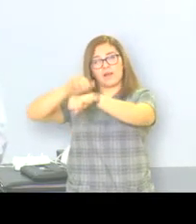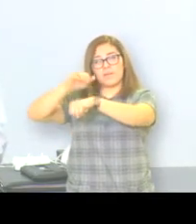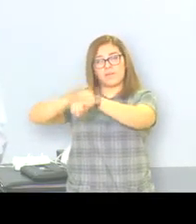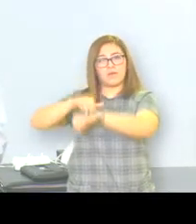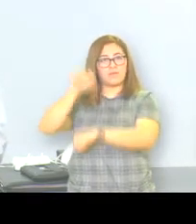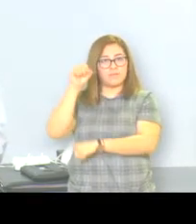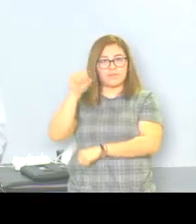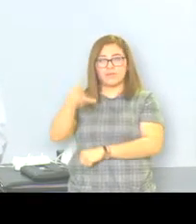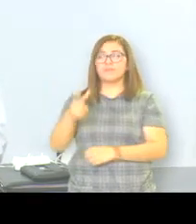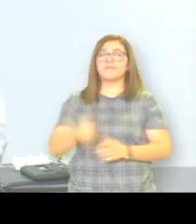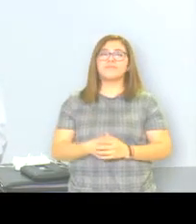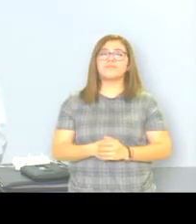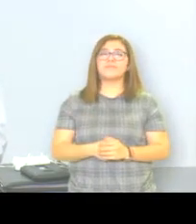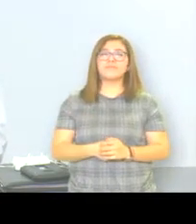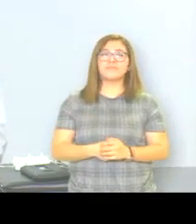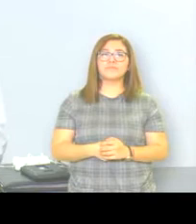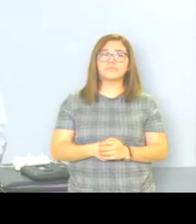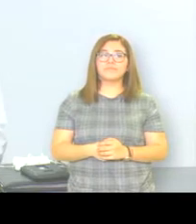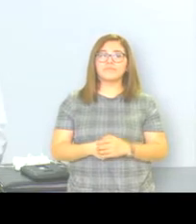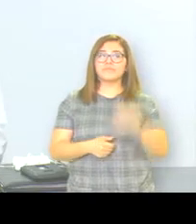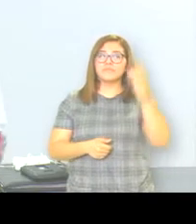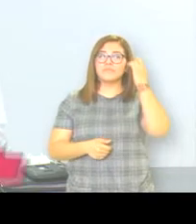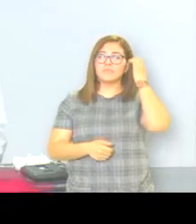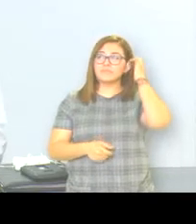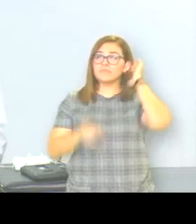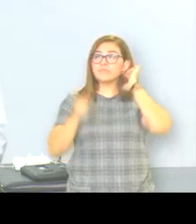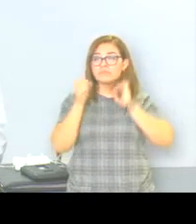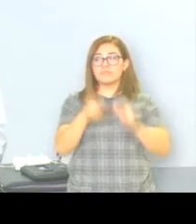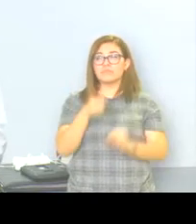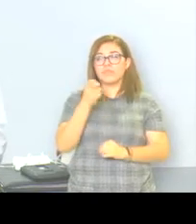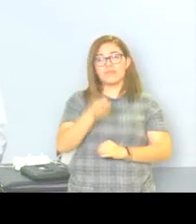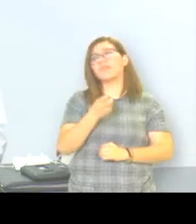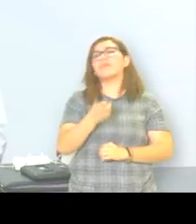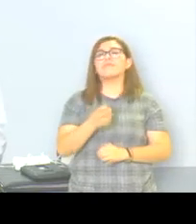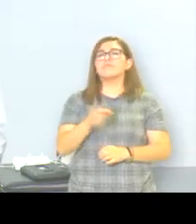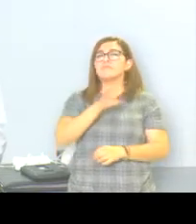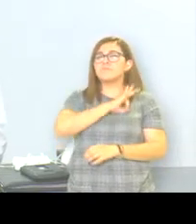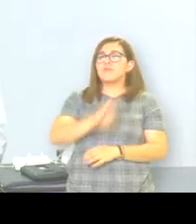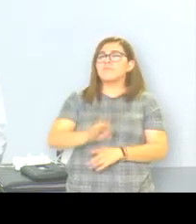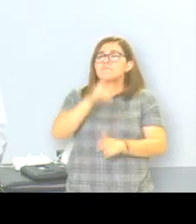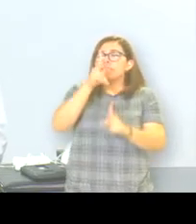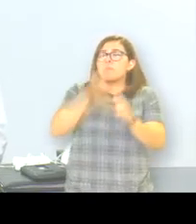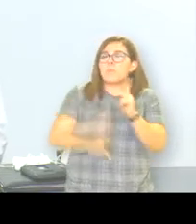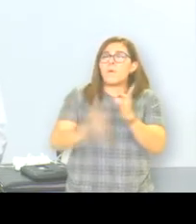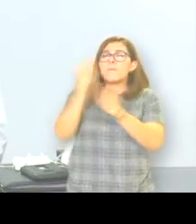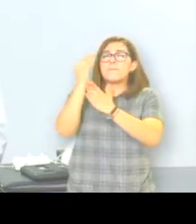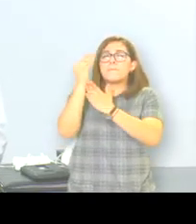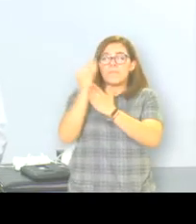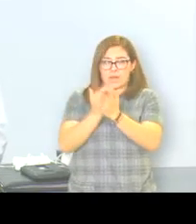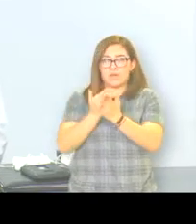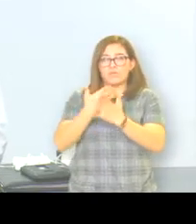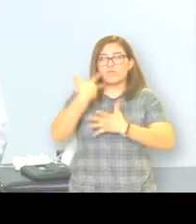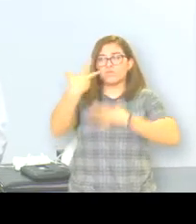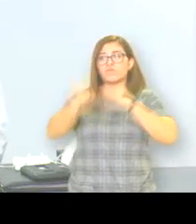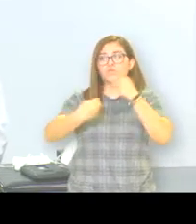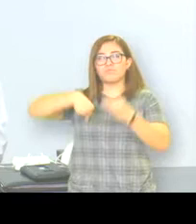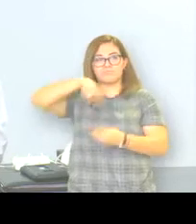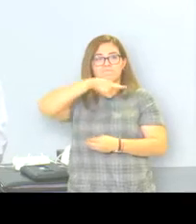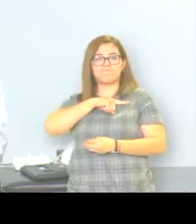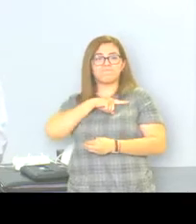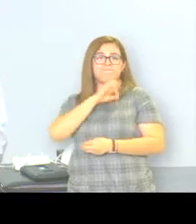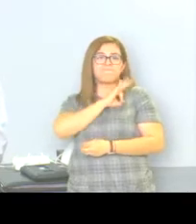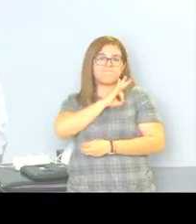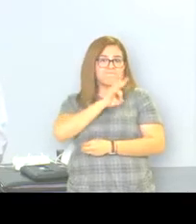sus amigos. Y bueno, con esta situación que está en nuestras manos, podemos detener esto, podemos reducir la